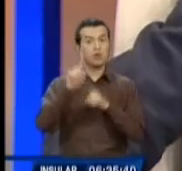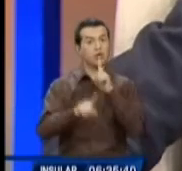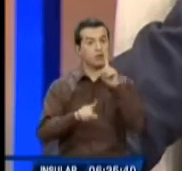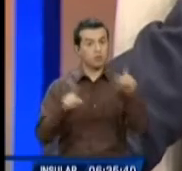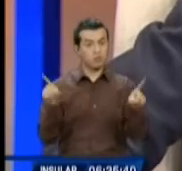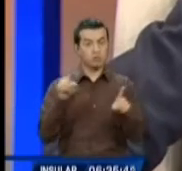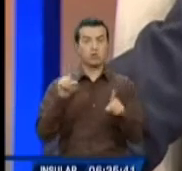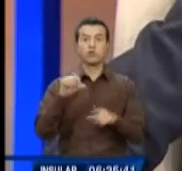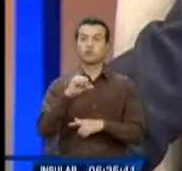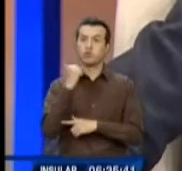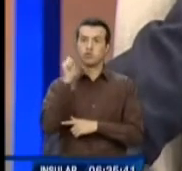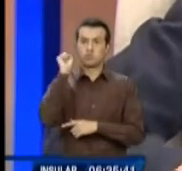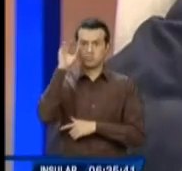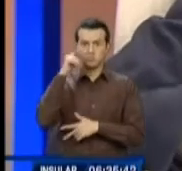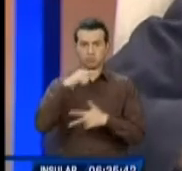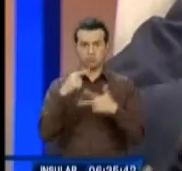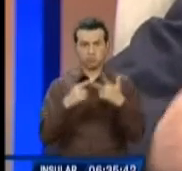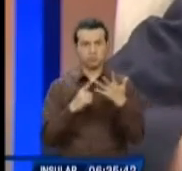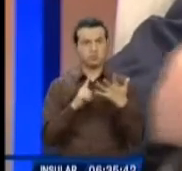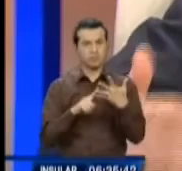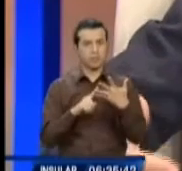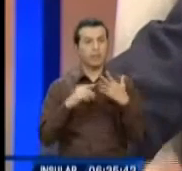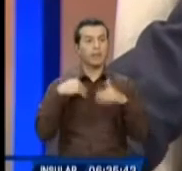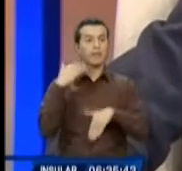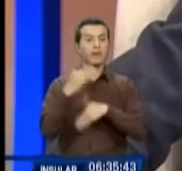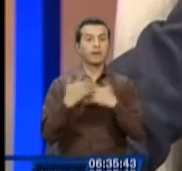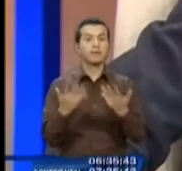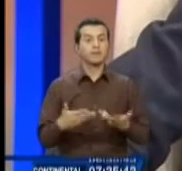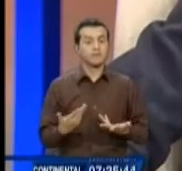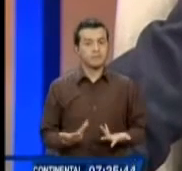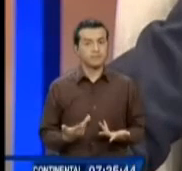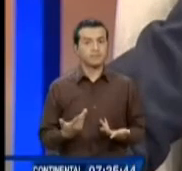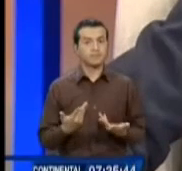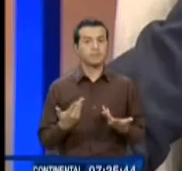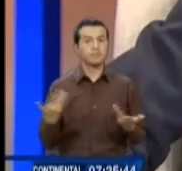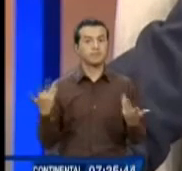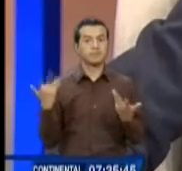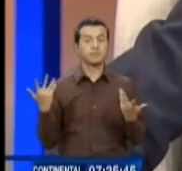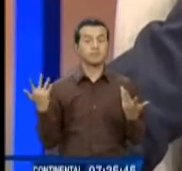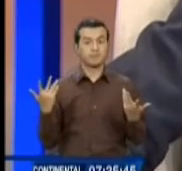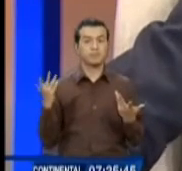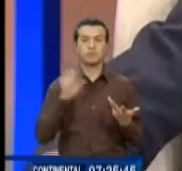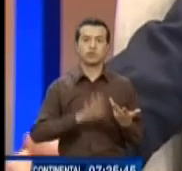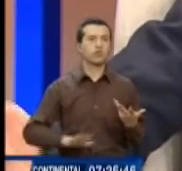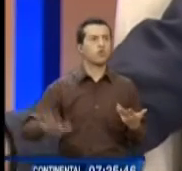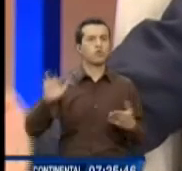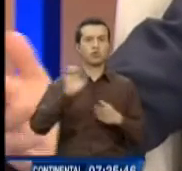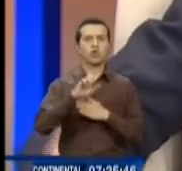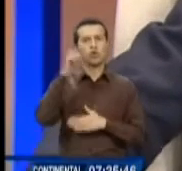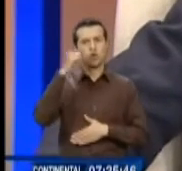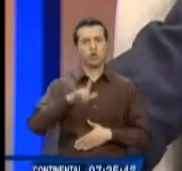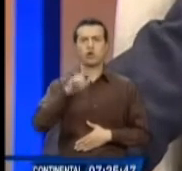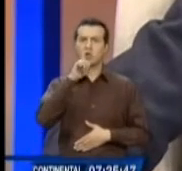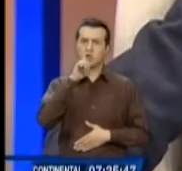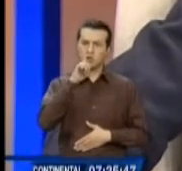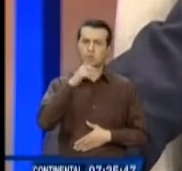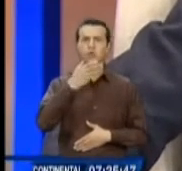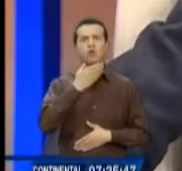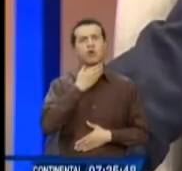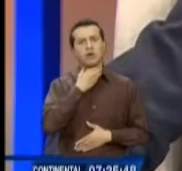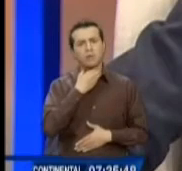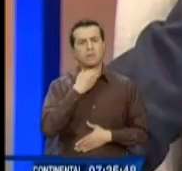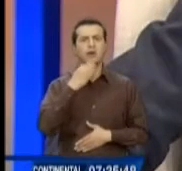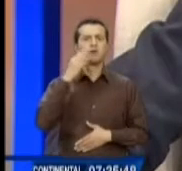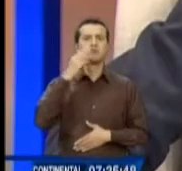salas alternativas. Y paulatinamente vamos a llegar a salas de cine a nivel nacional, Loja, Latacunga, Ambato,